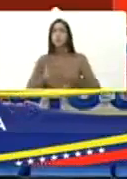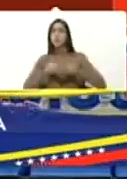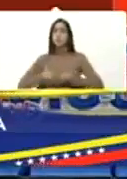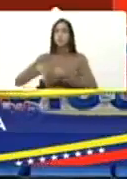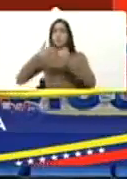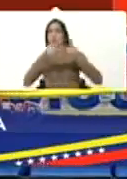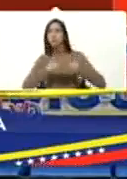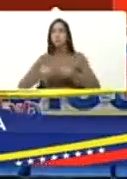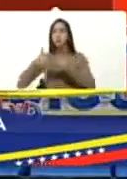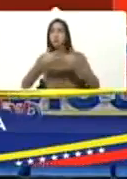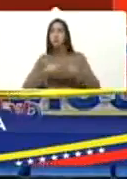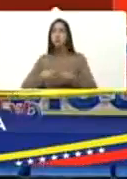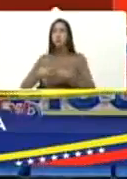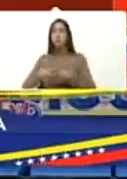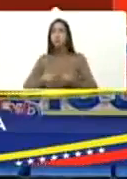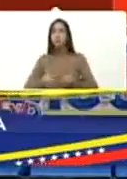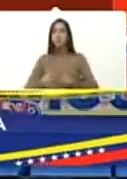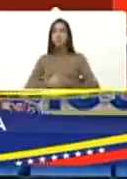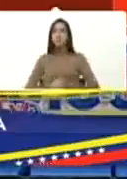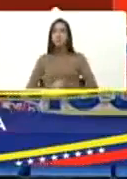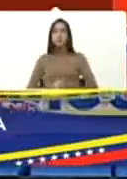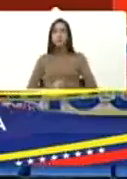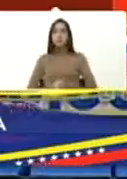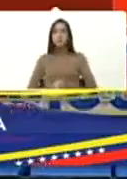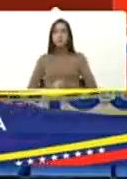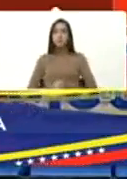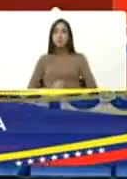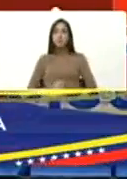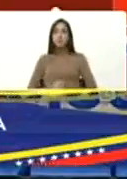del Carrizo.